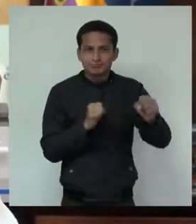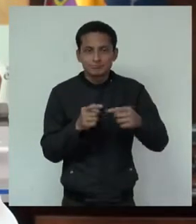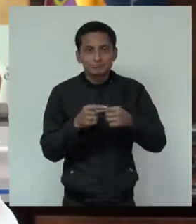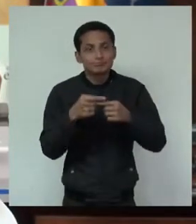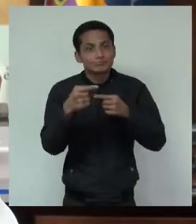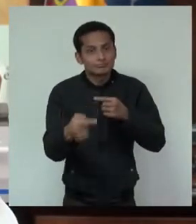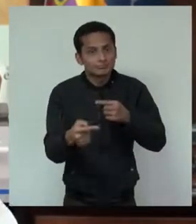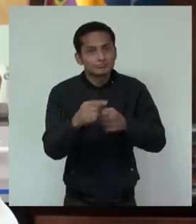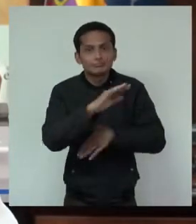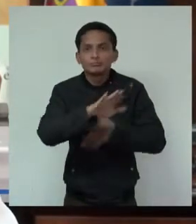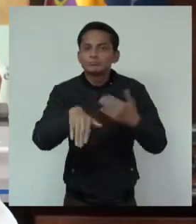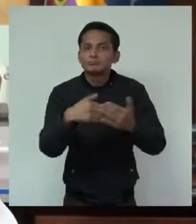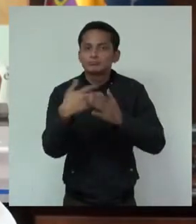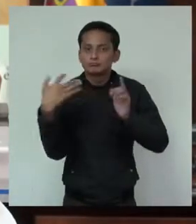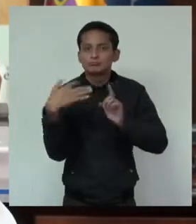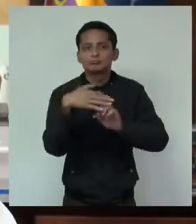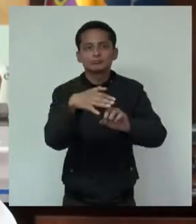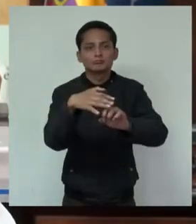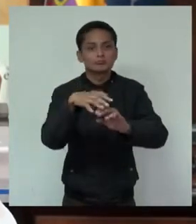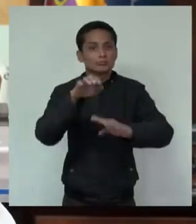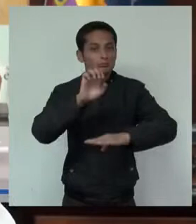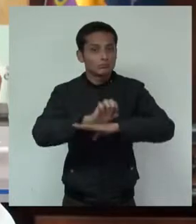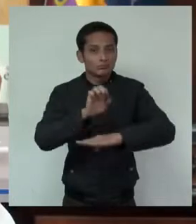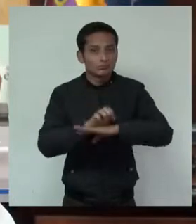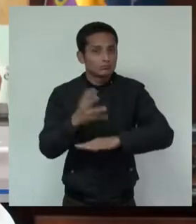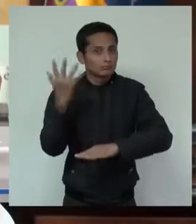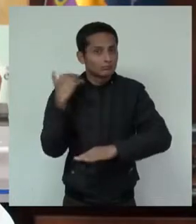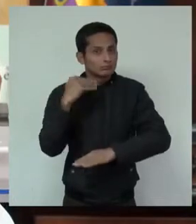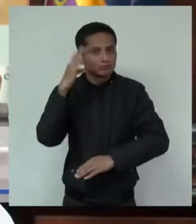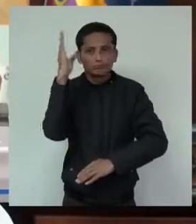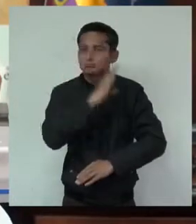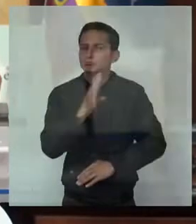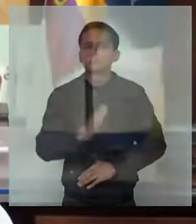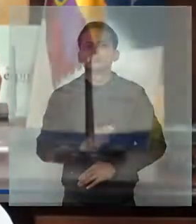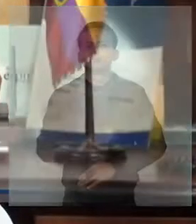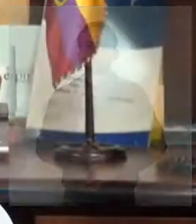las elecciones más inclusivas de la historia del Ecuador.